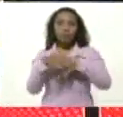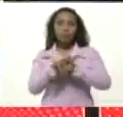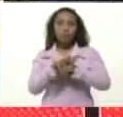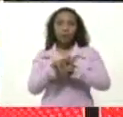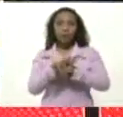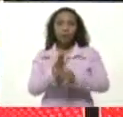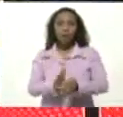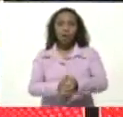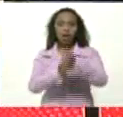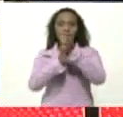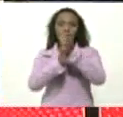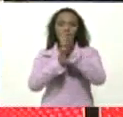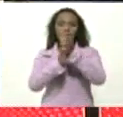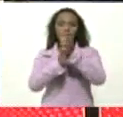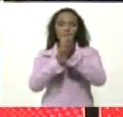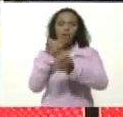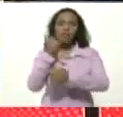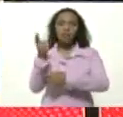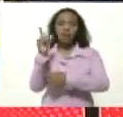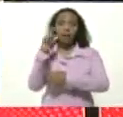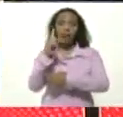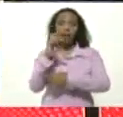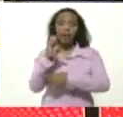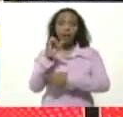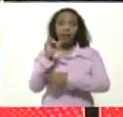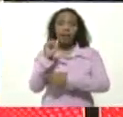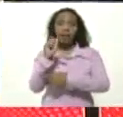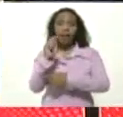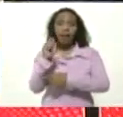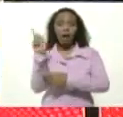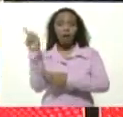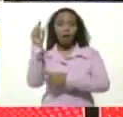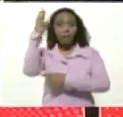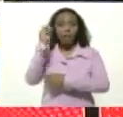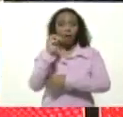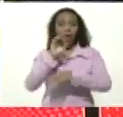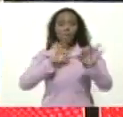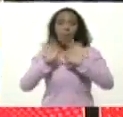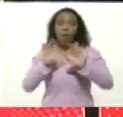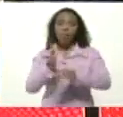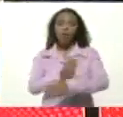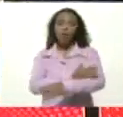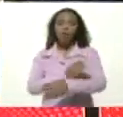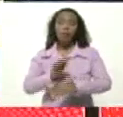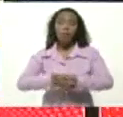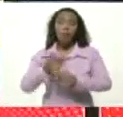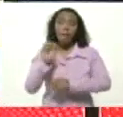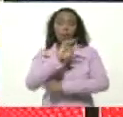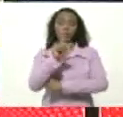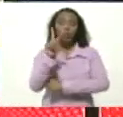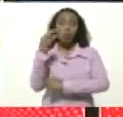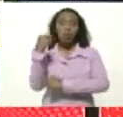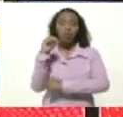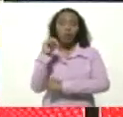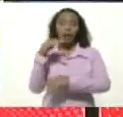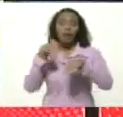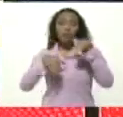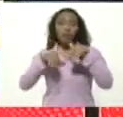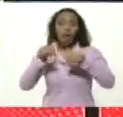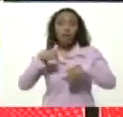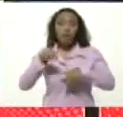liderazgo, lo que decía Keila de Petare, preparándonos, porque el 21 de noviembre hay elecciones en